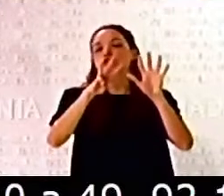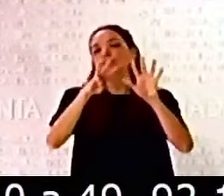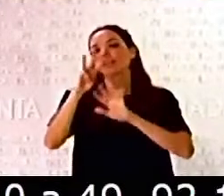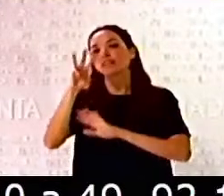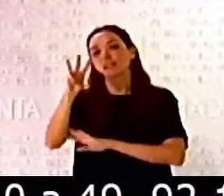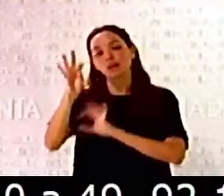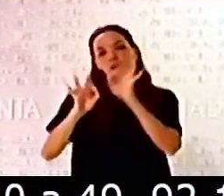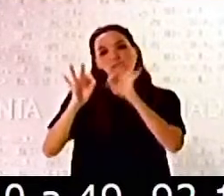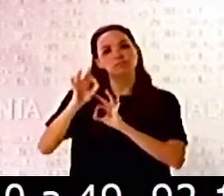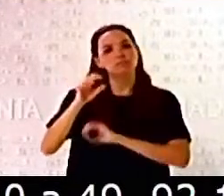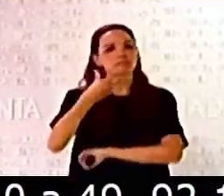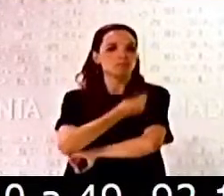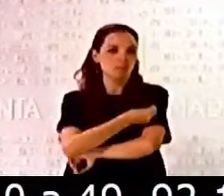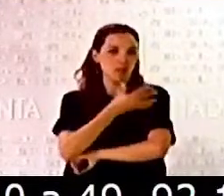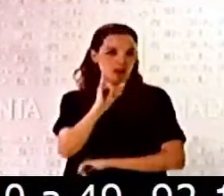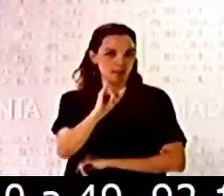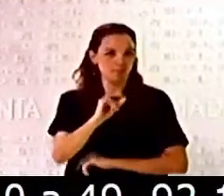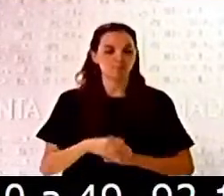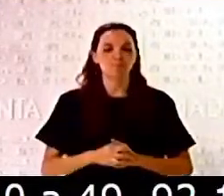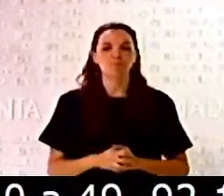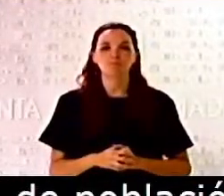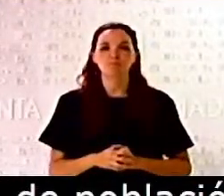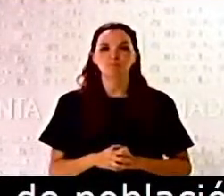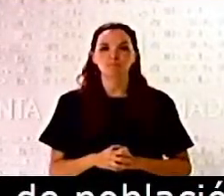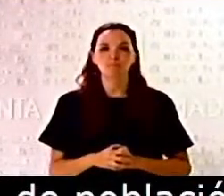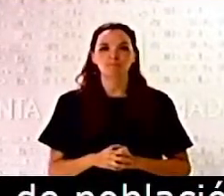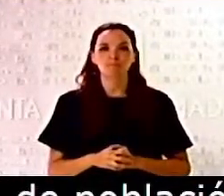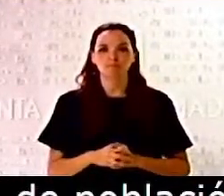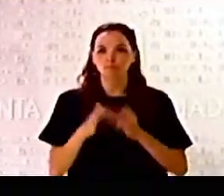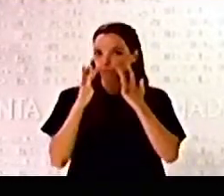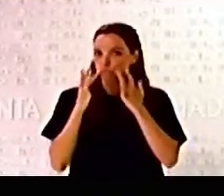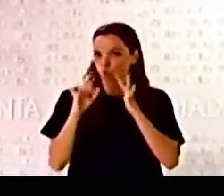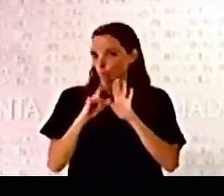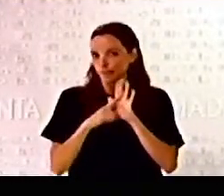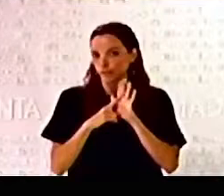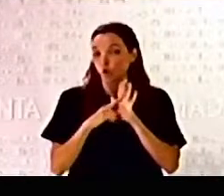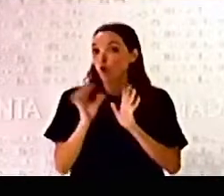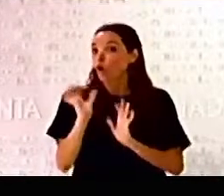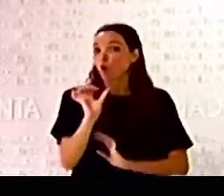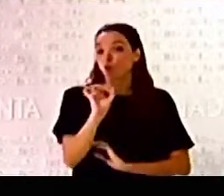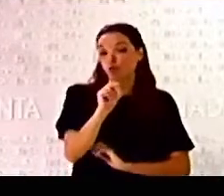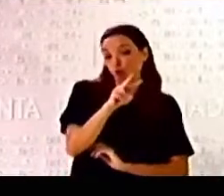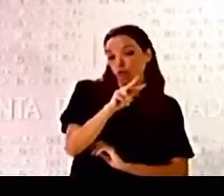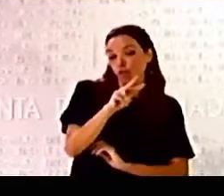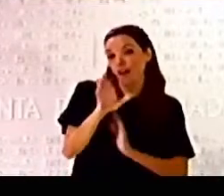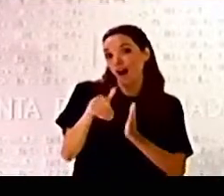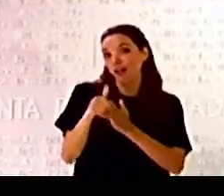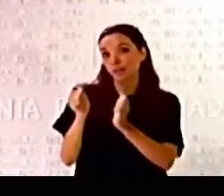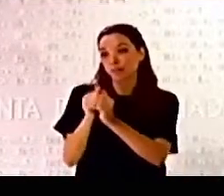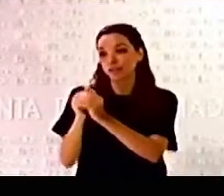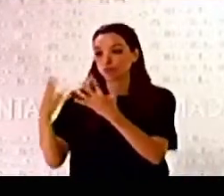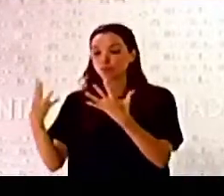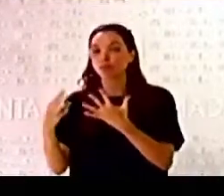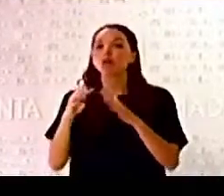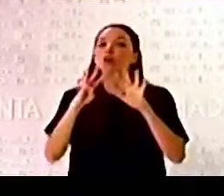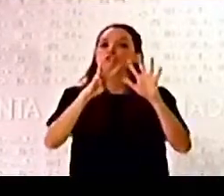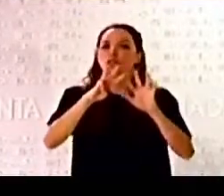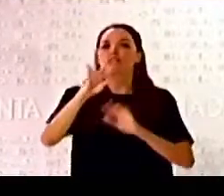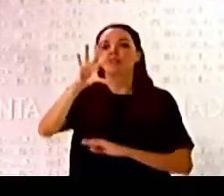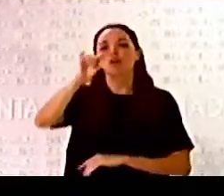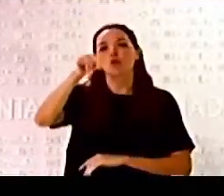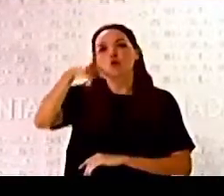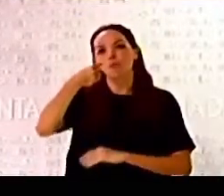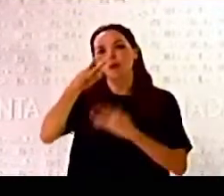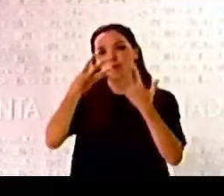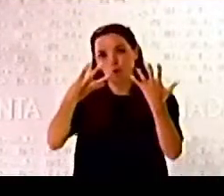población vacunada en pauta completa, o de 12 a 29 años el 85,9%,